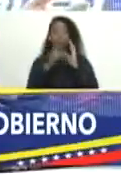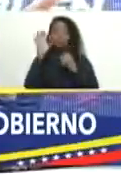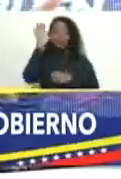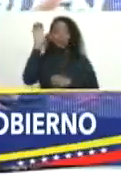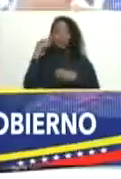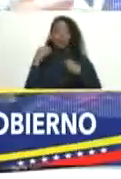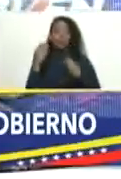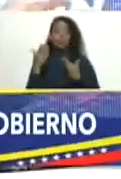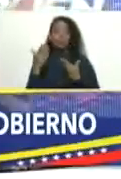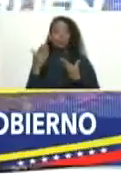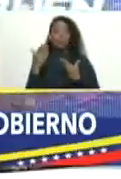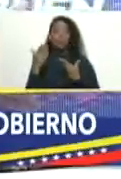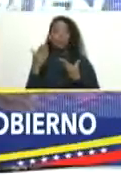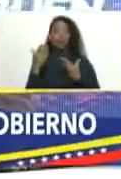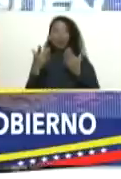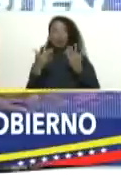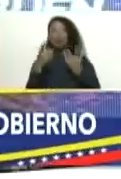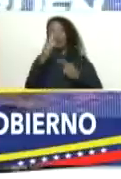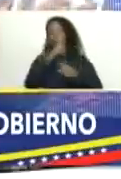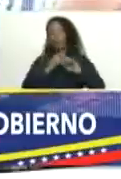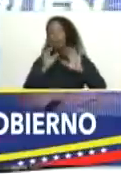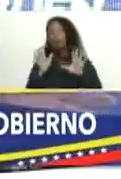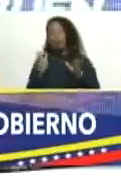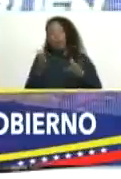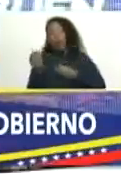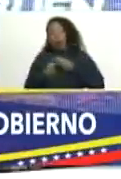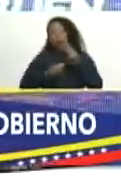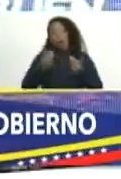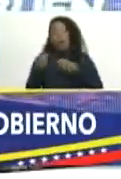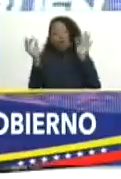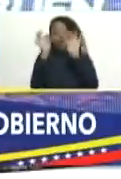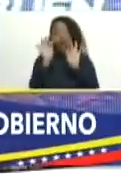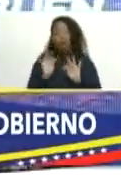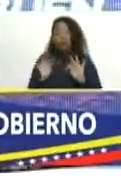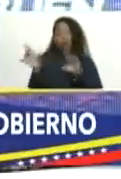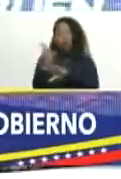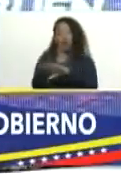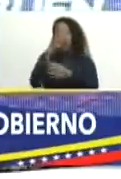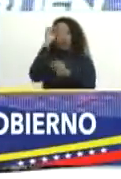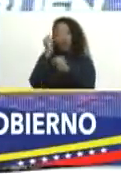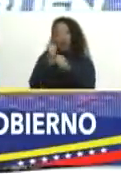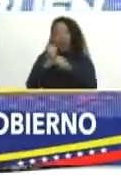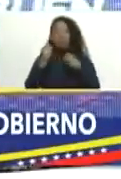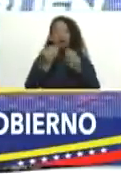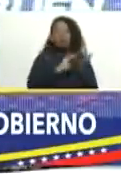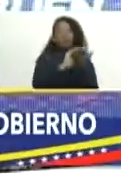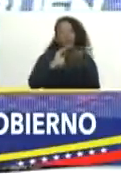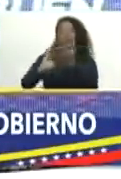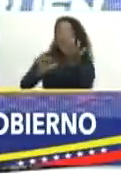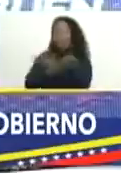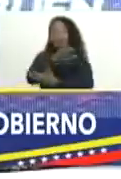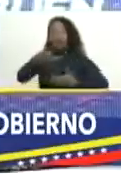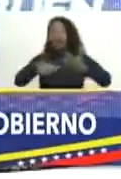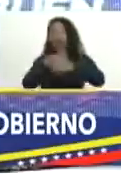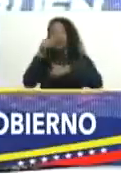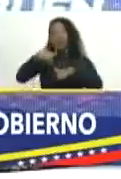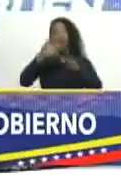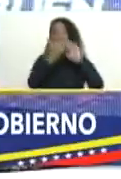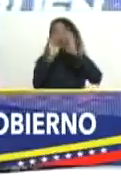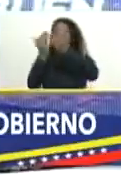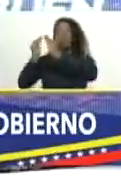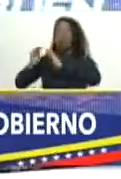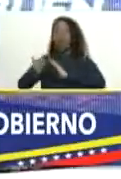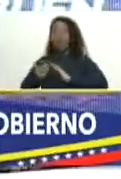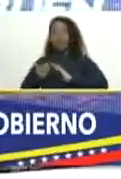la plataforma tecnológica del 1x10 como un método de gobierno único que permite una brújula exacta a partir de